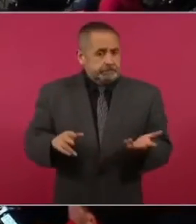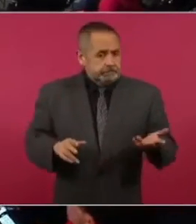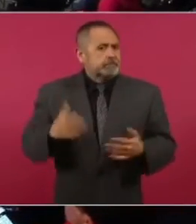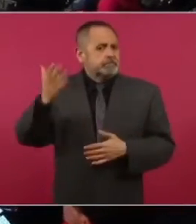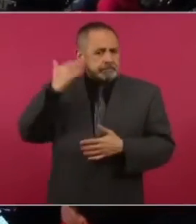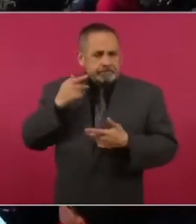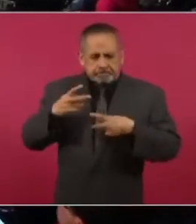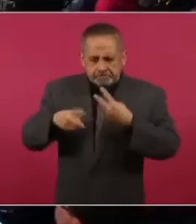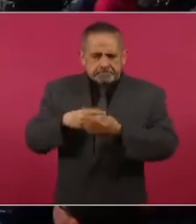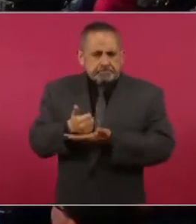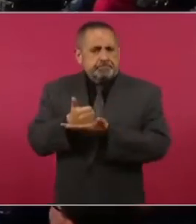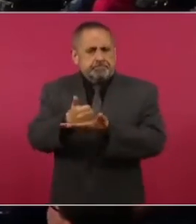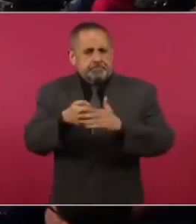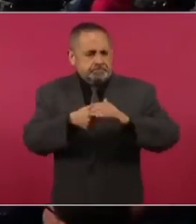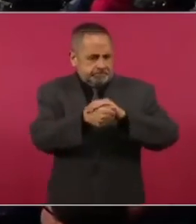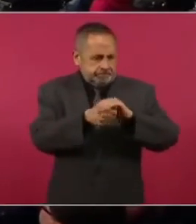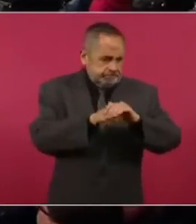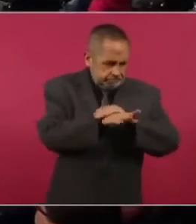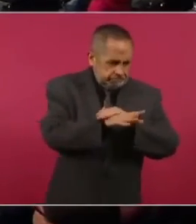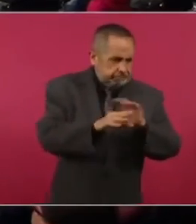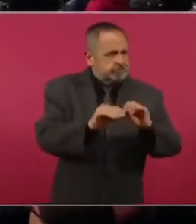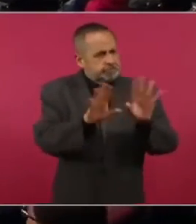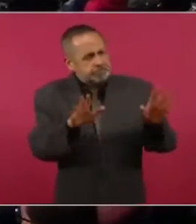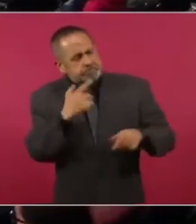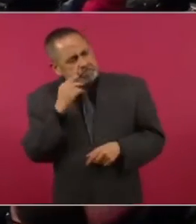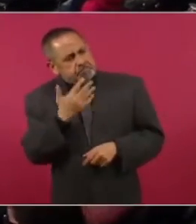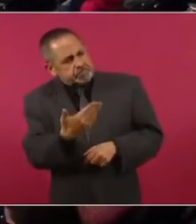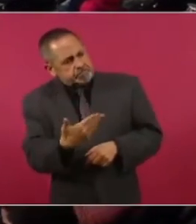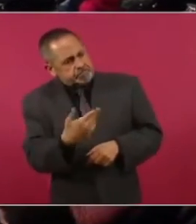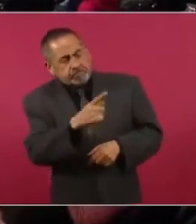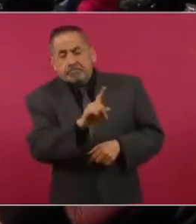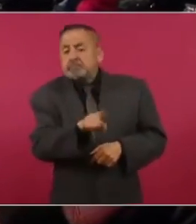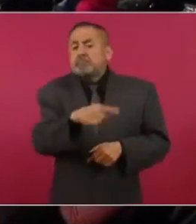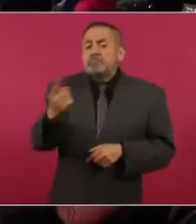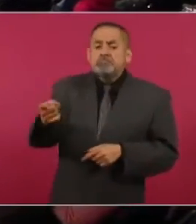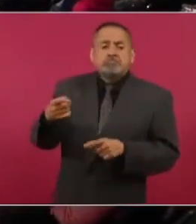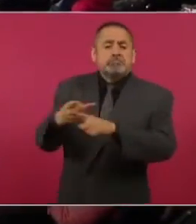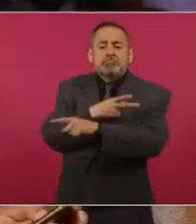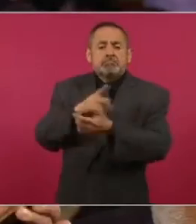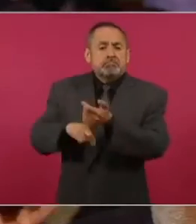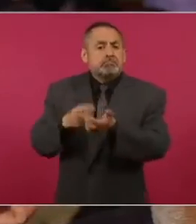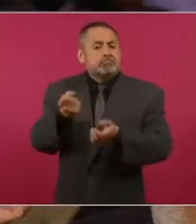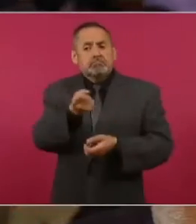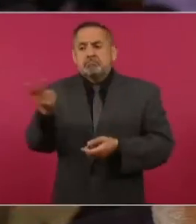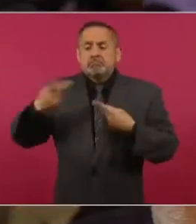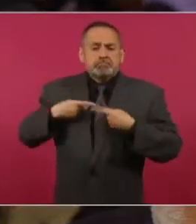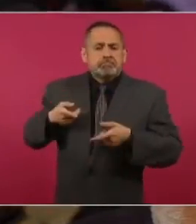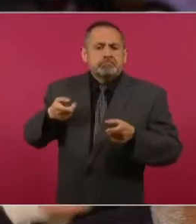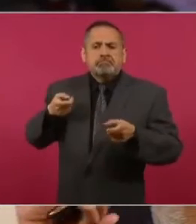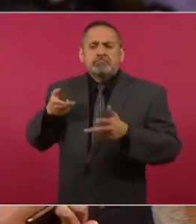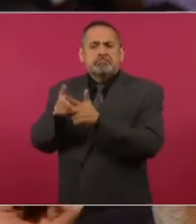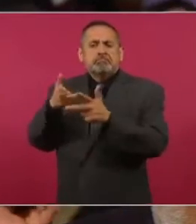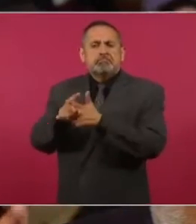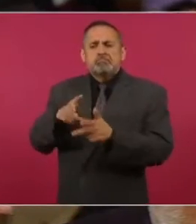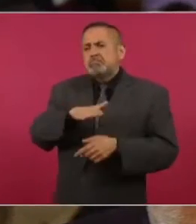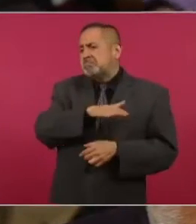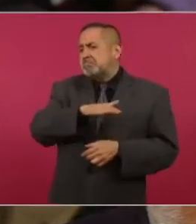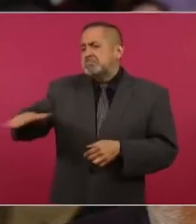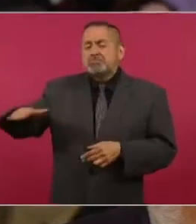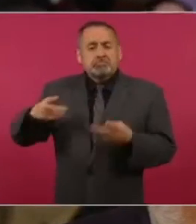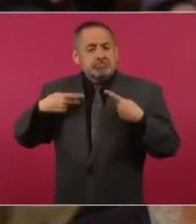en el tema de Ayotzinapa, hay claridad, y sin en cambio la masacre que hubo de personas en